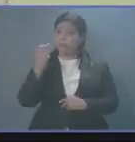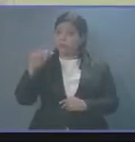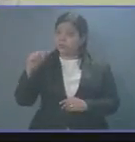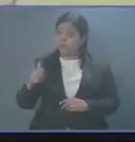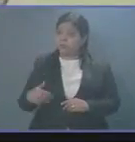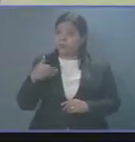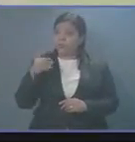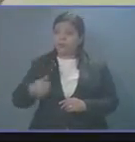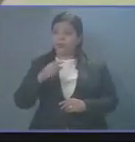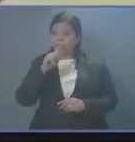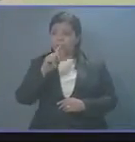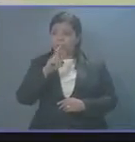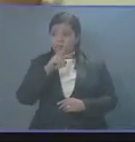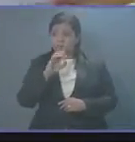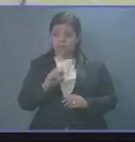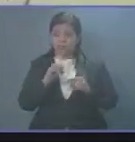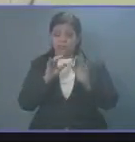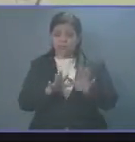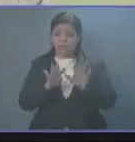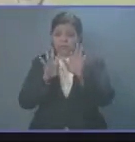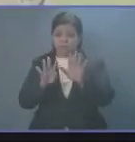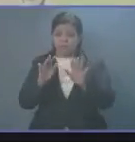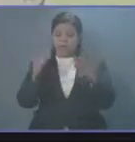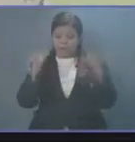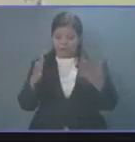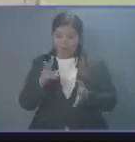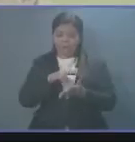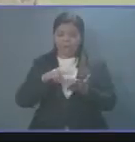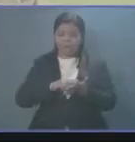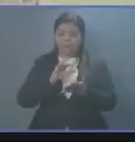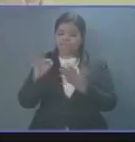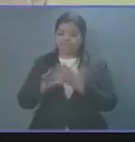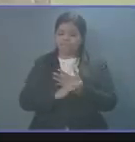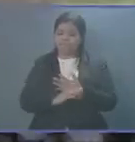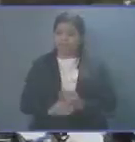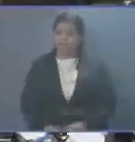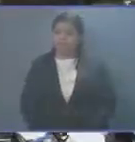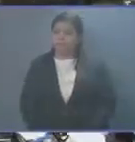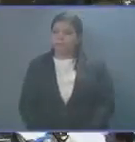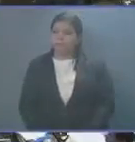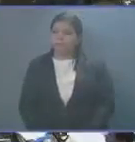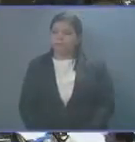de agosto de 2019. Leído, presidente, la pieza y el proyecto de pronunciamiento.